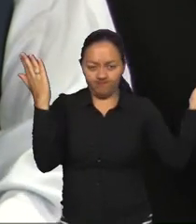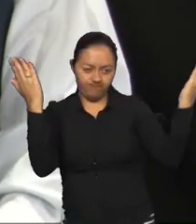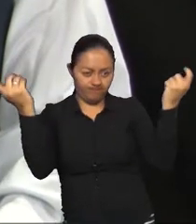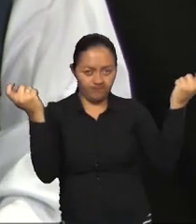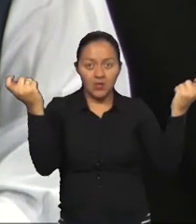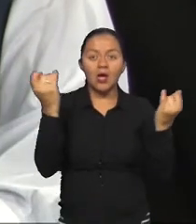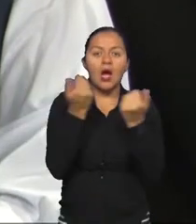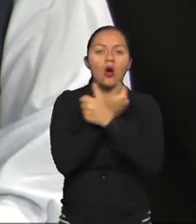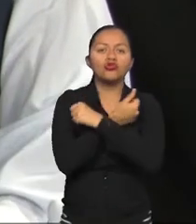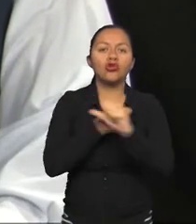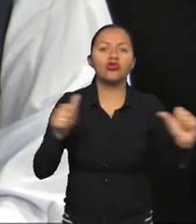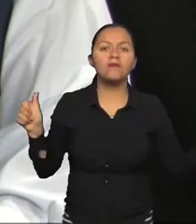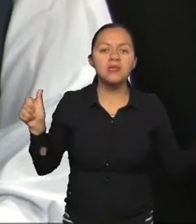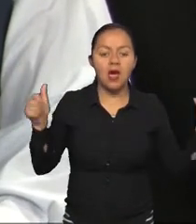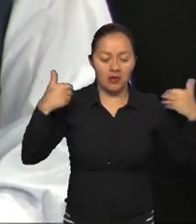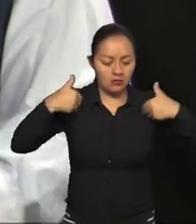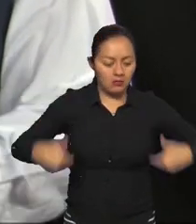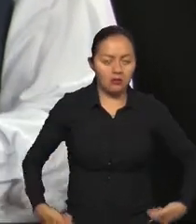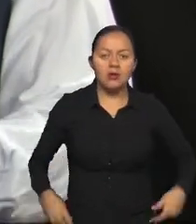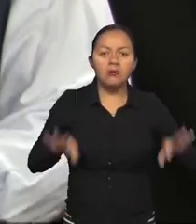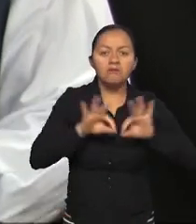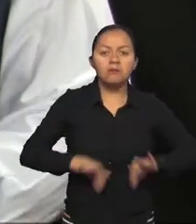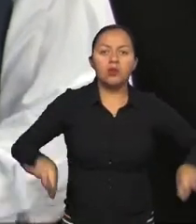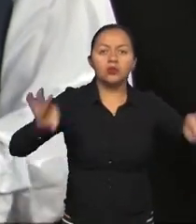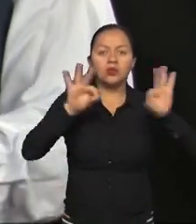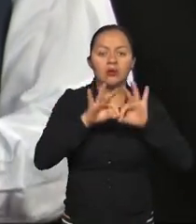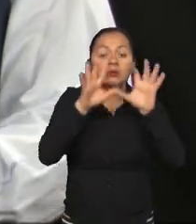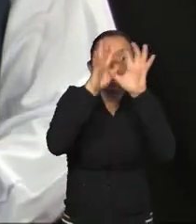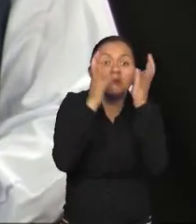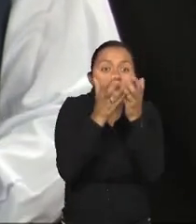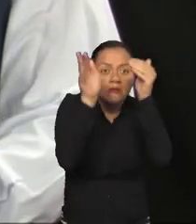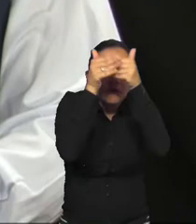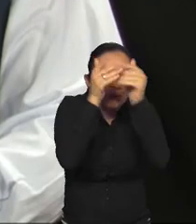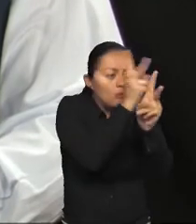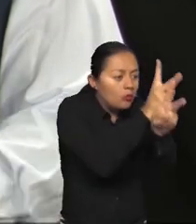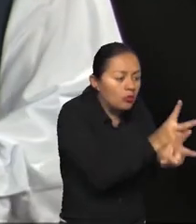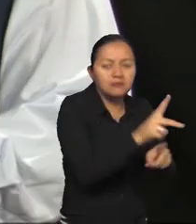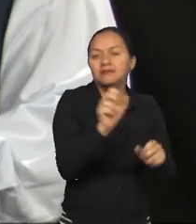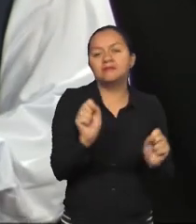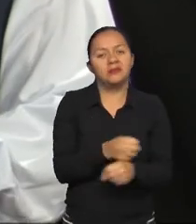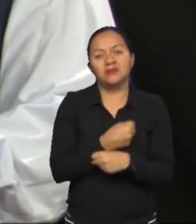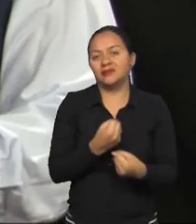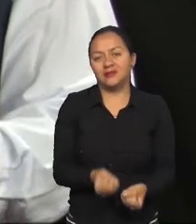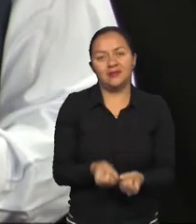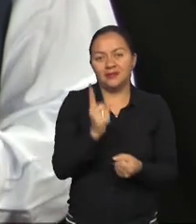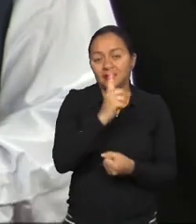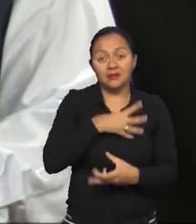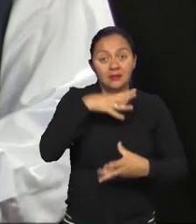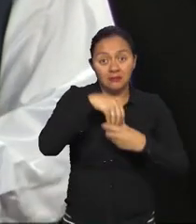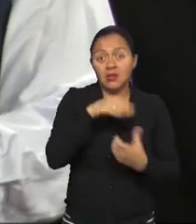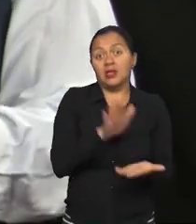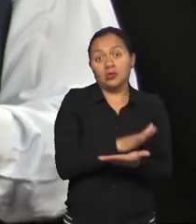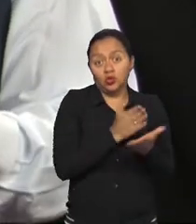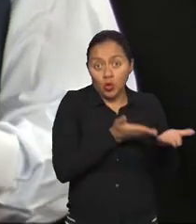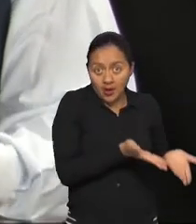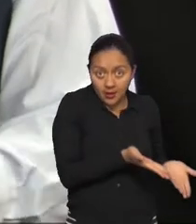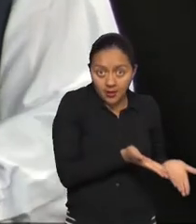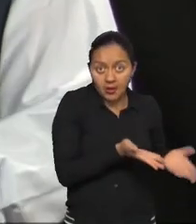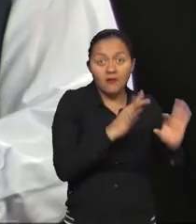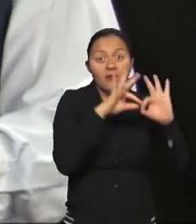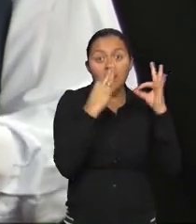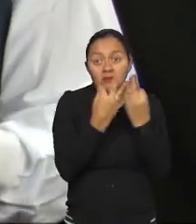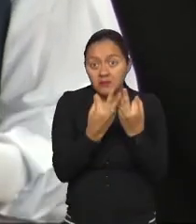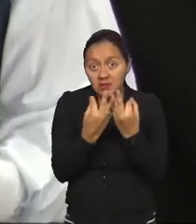es muy importante y no puede hacerse solamente en una burbuja, en un lugar. Pasan cosas en la escuela, pasan cosas en la